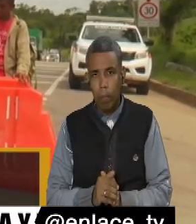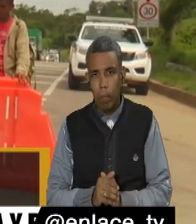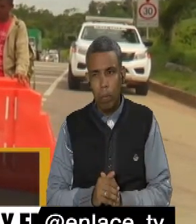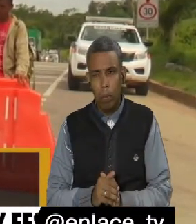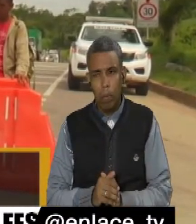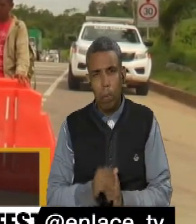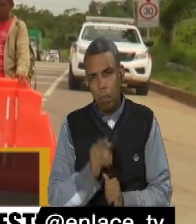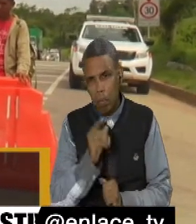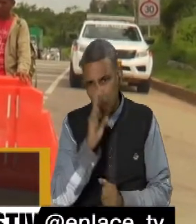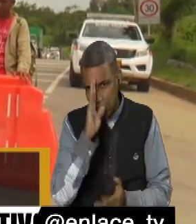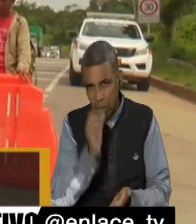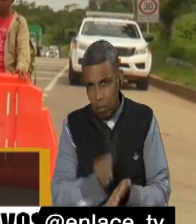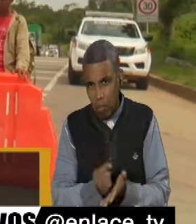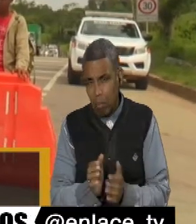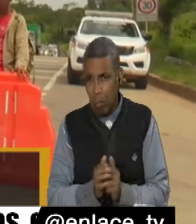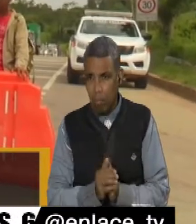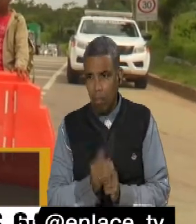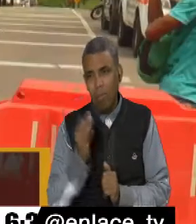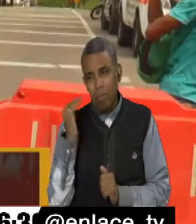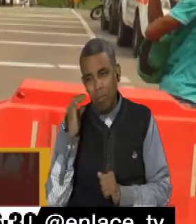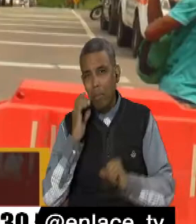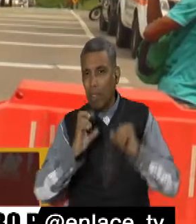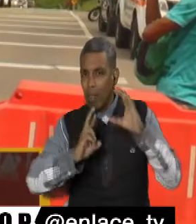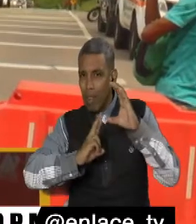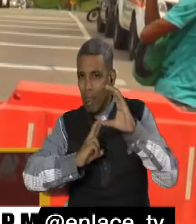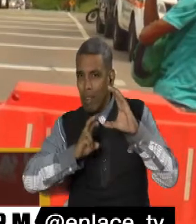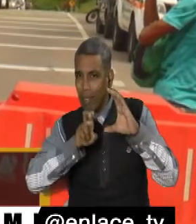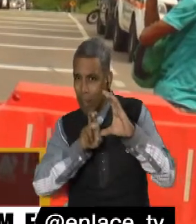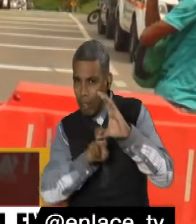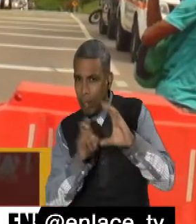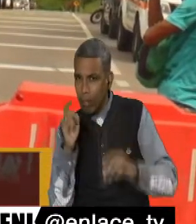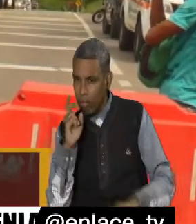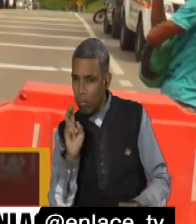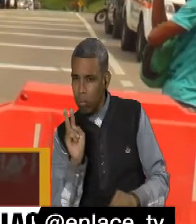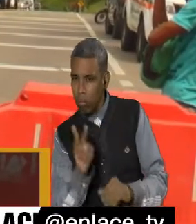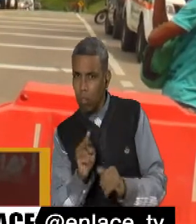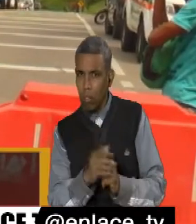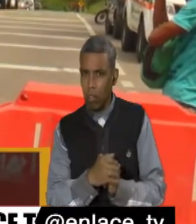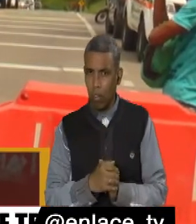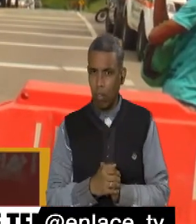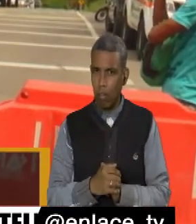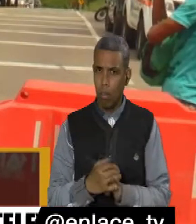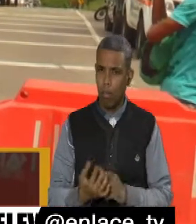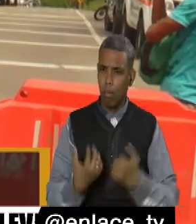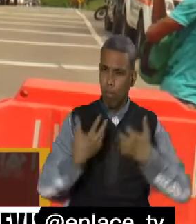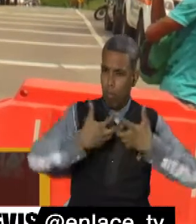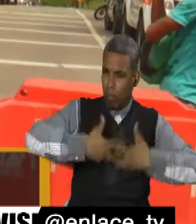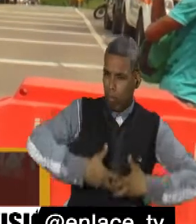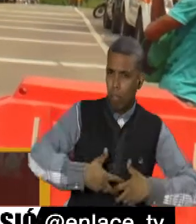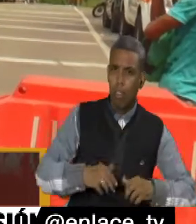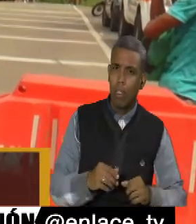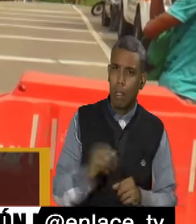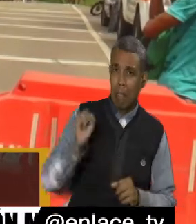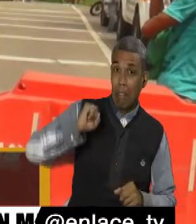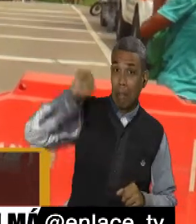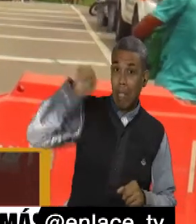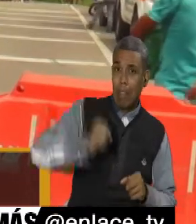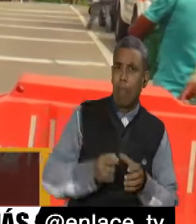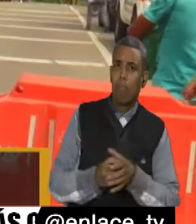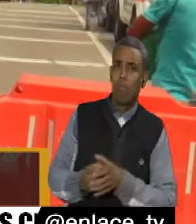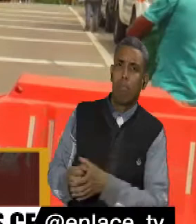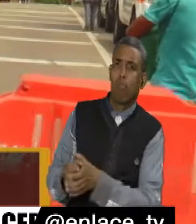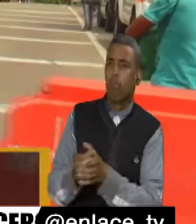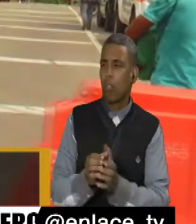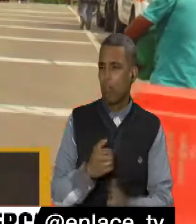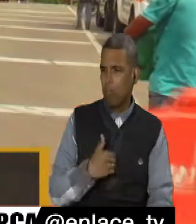En RCN, pero allá cuando llegó donde ustedes a los medios, totaliza y dice que tiene demandado